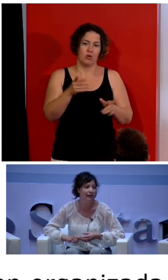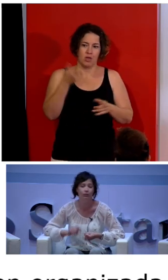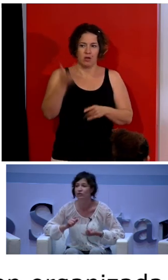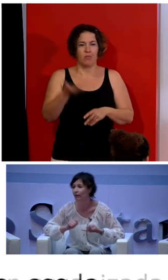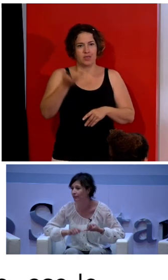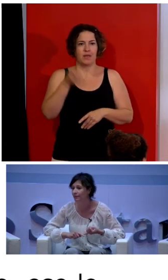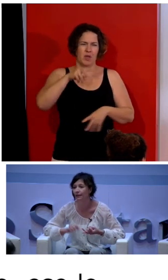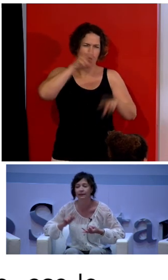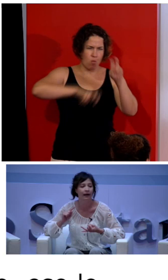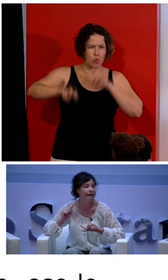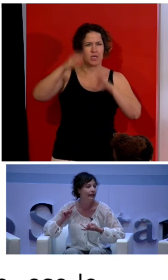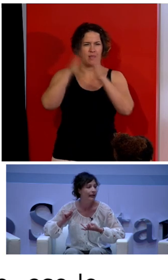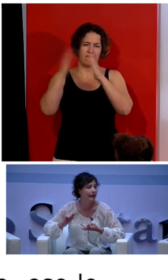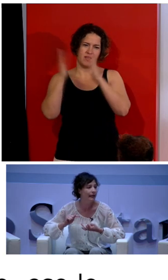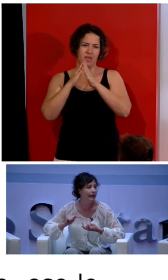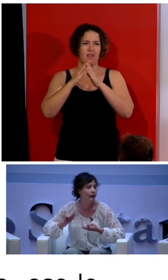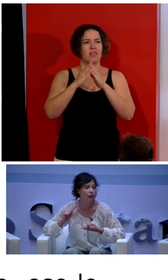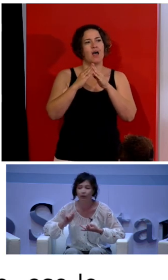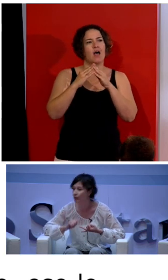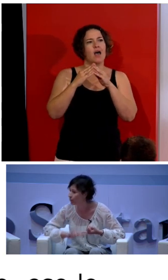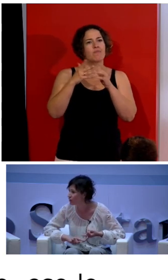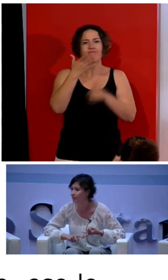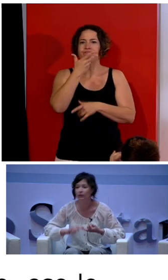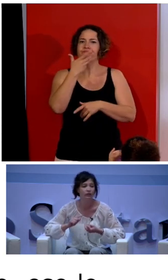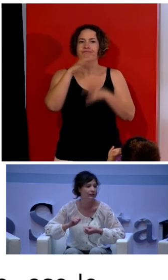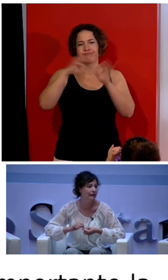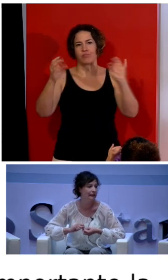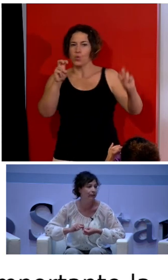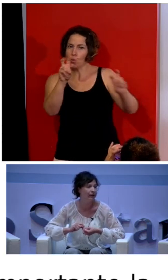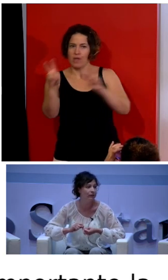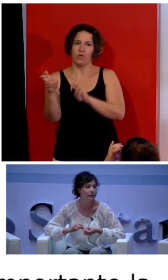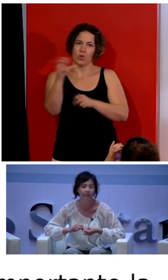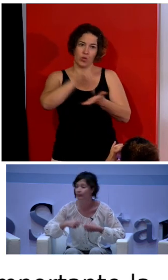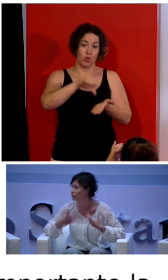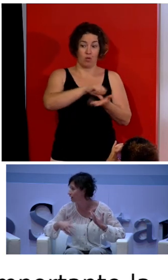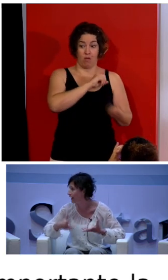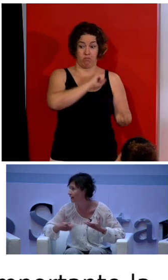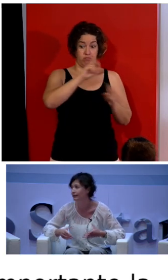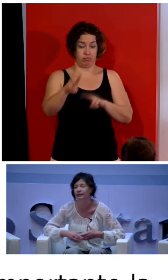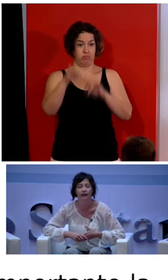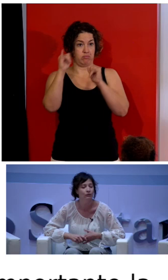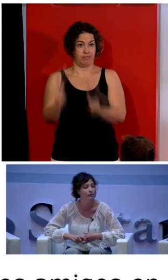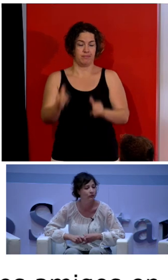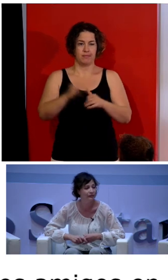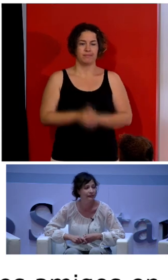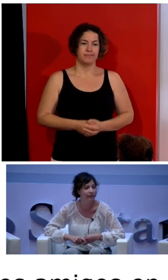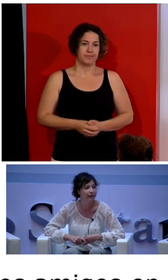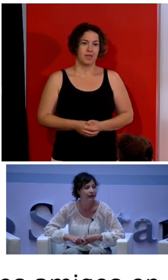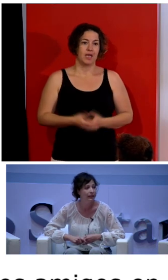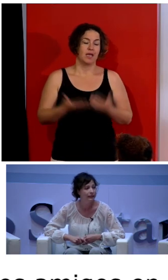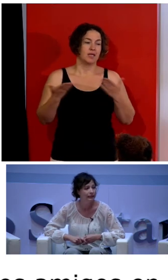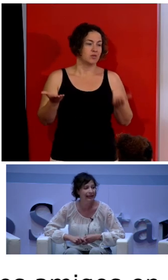tema de la búsqueda de vivienda, conocer nuevos amigos en la ciudad donde vamos a ir y tal, ¿no? Todo ese